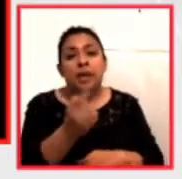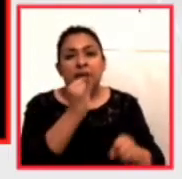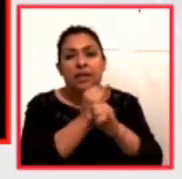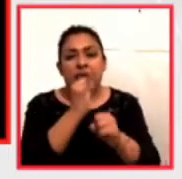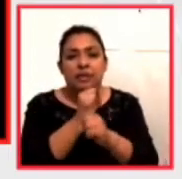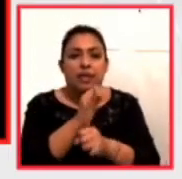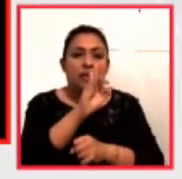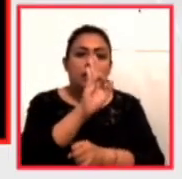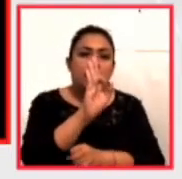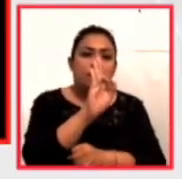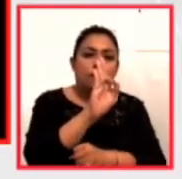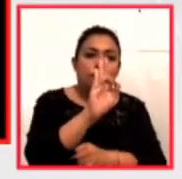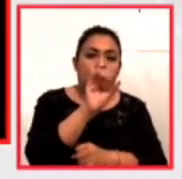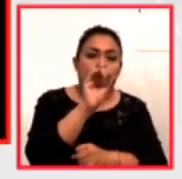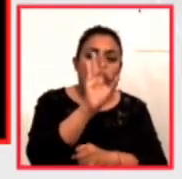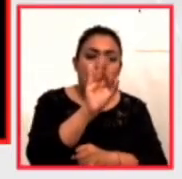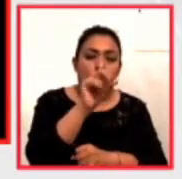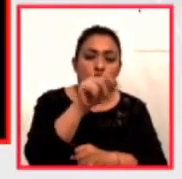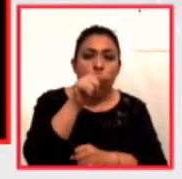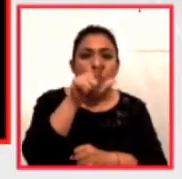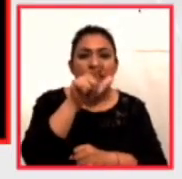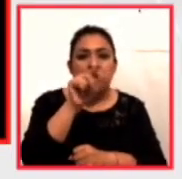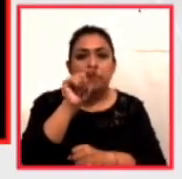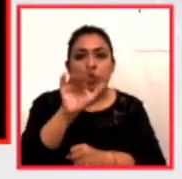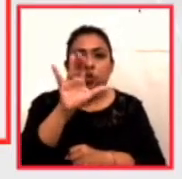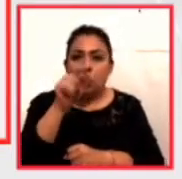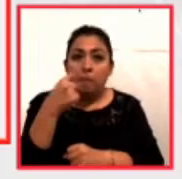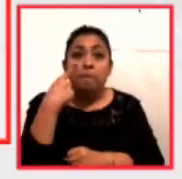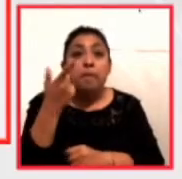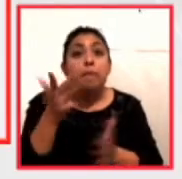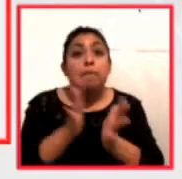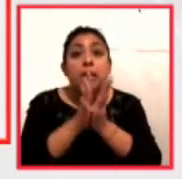elfondoenlinea.com, pues para hacerse parte de nuestras promociones.